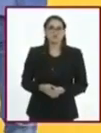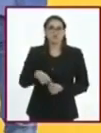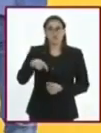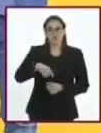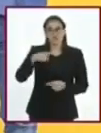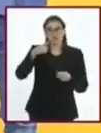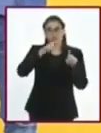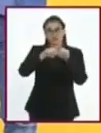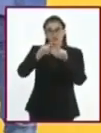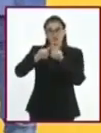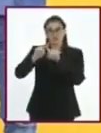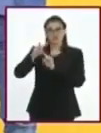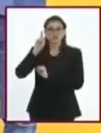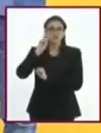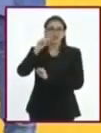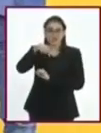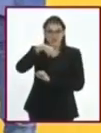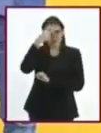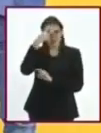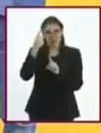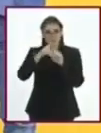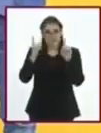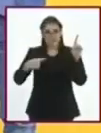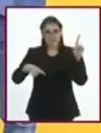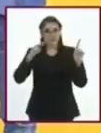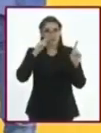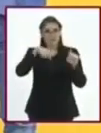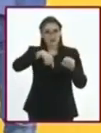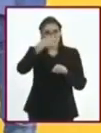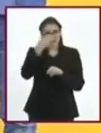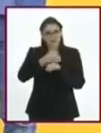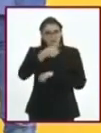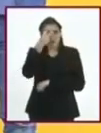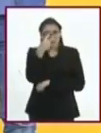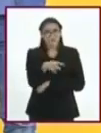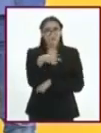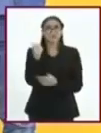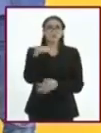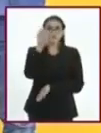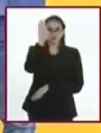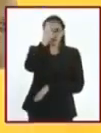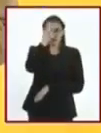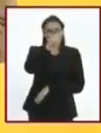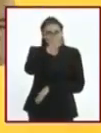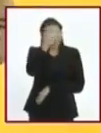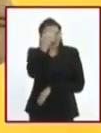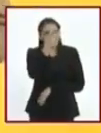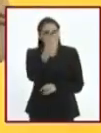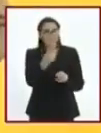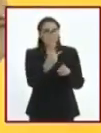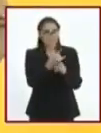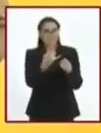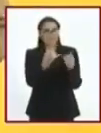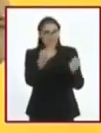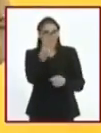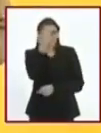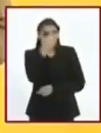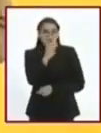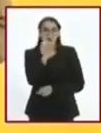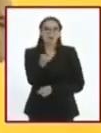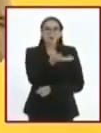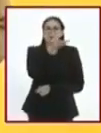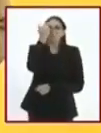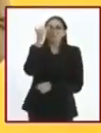país son alarmantes, ¿verdad? ¿Ustedes conocían esa información? Esta situación es